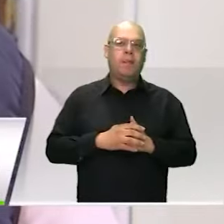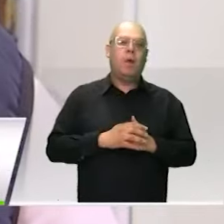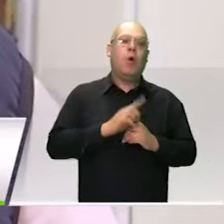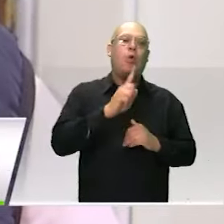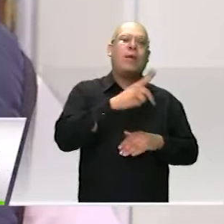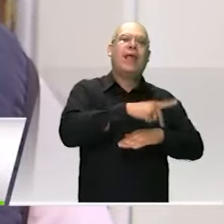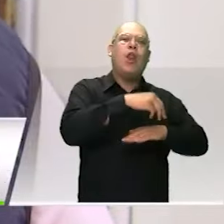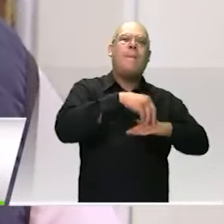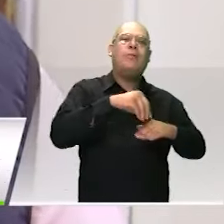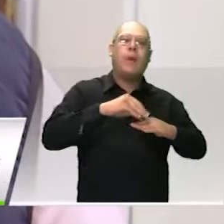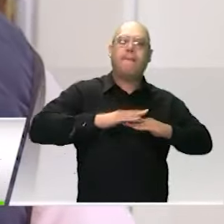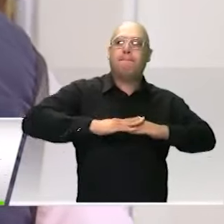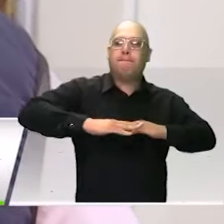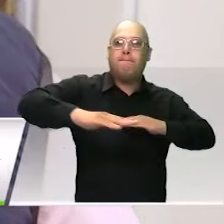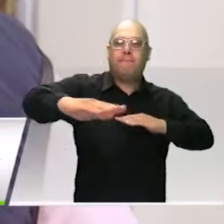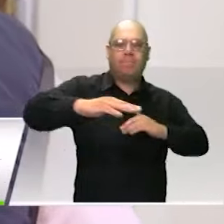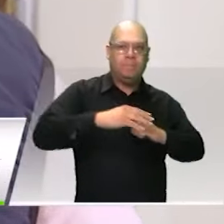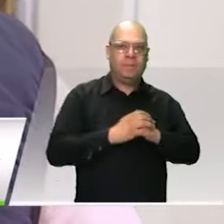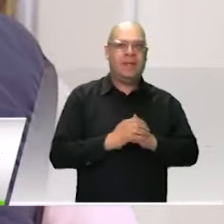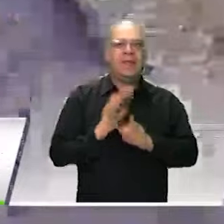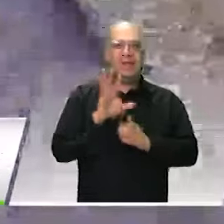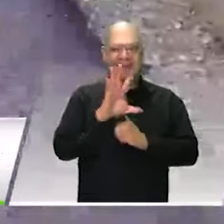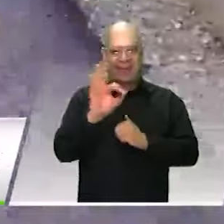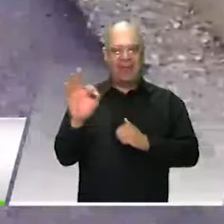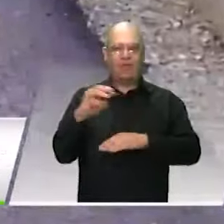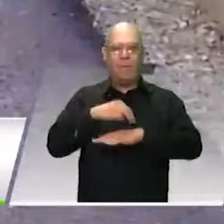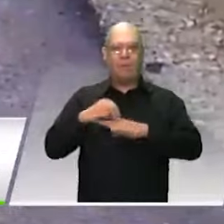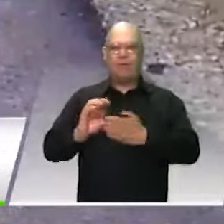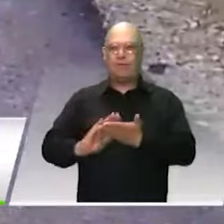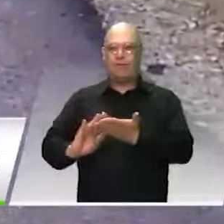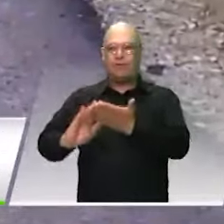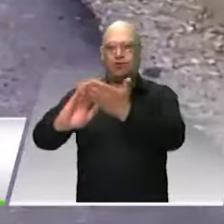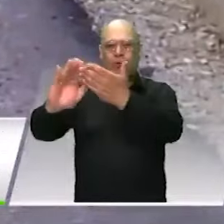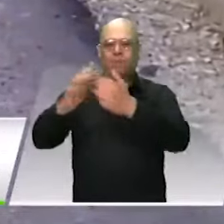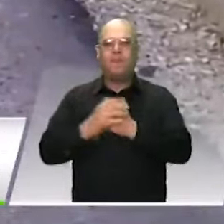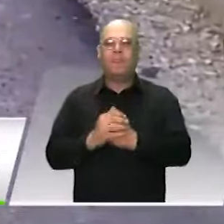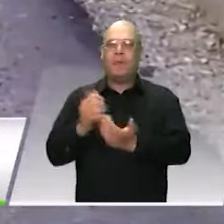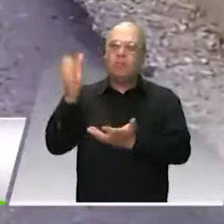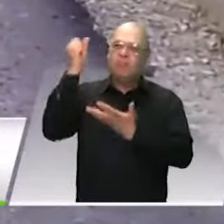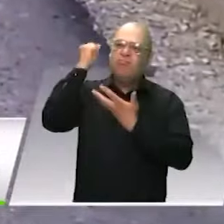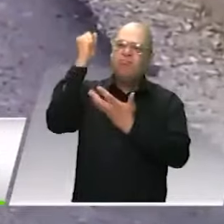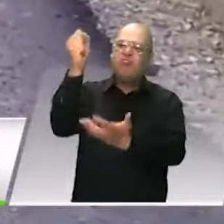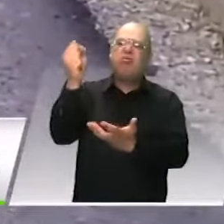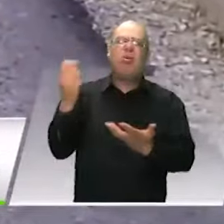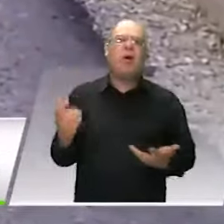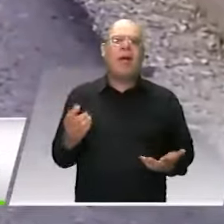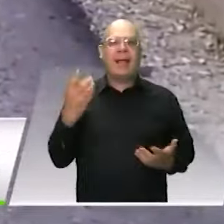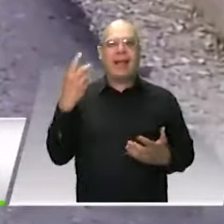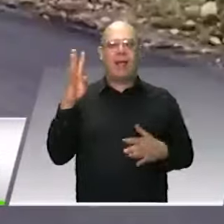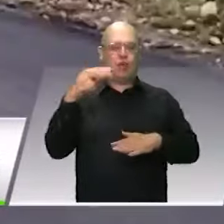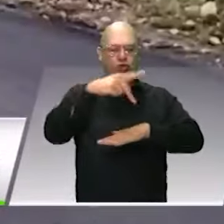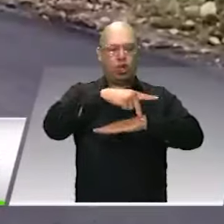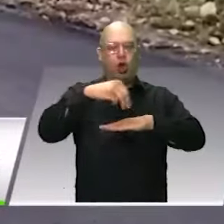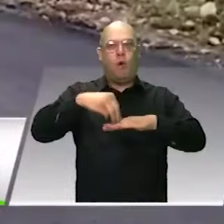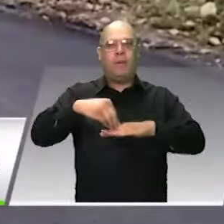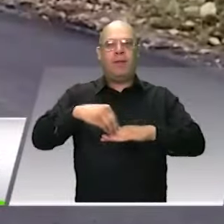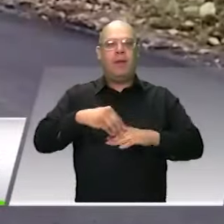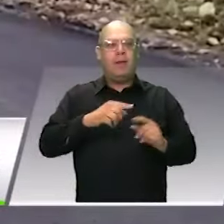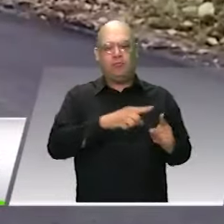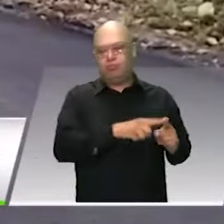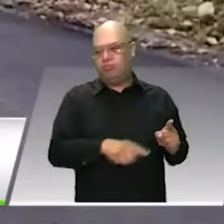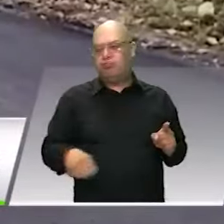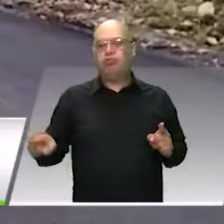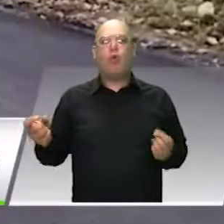pavimentación y a 500 m de mantenimiento eso la inversión total en un tramo de 14 km entre ent linda y nariño